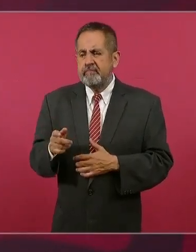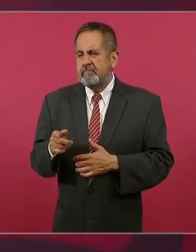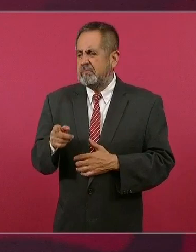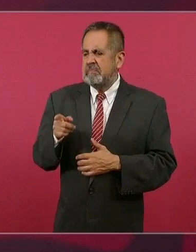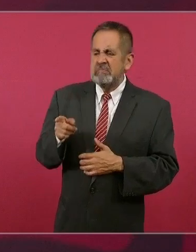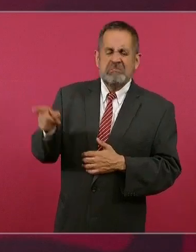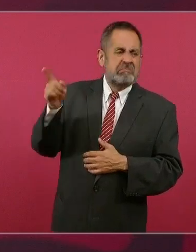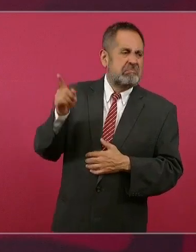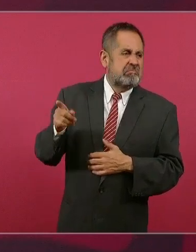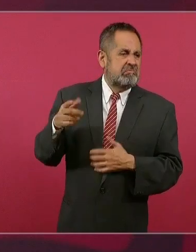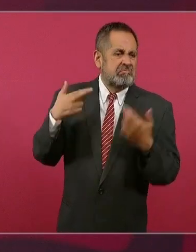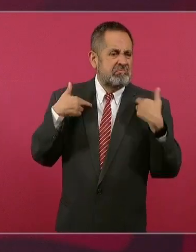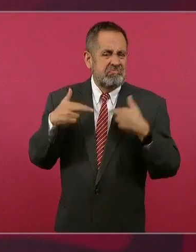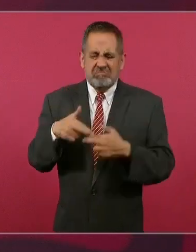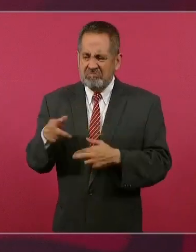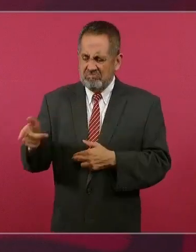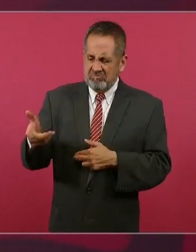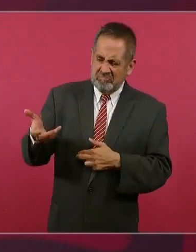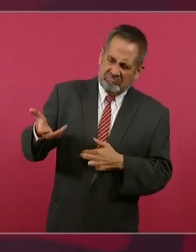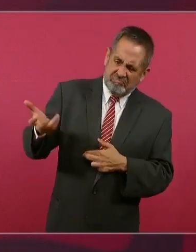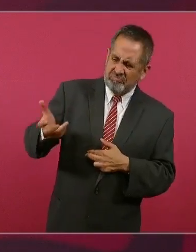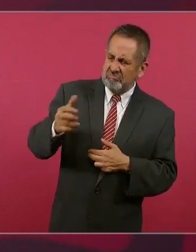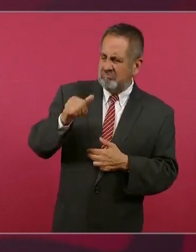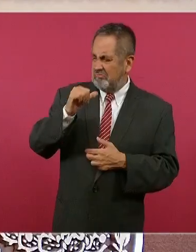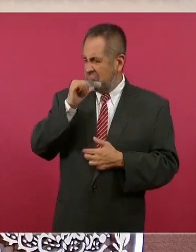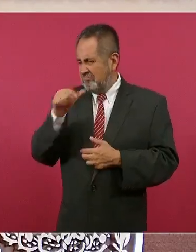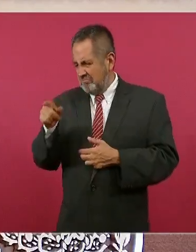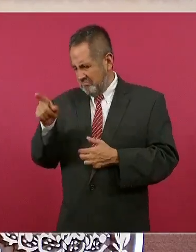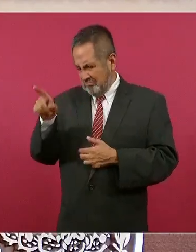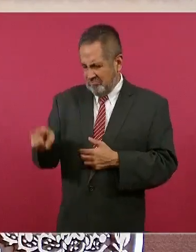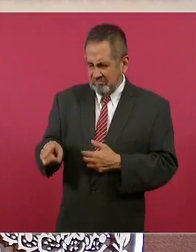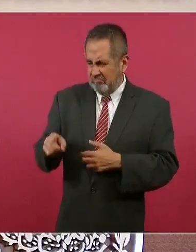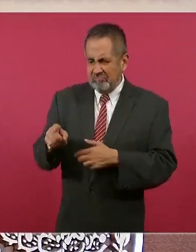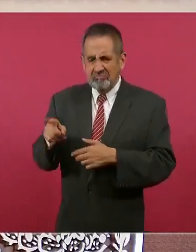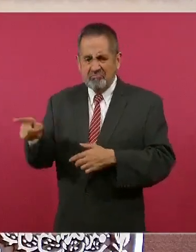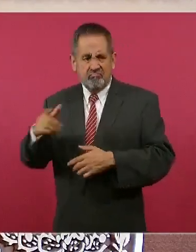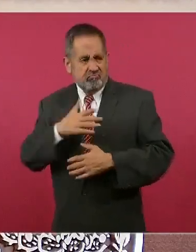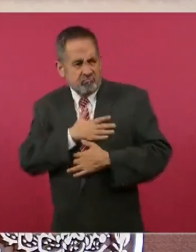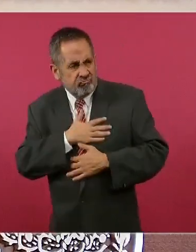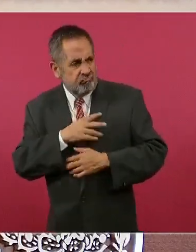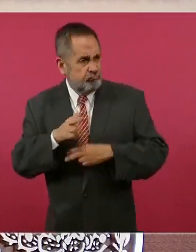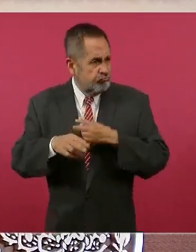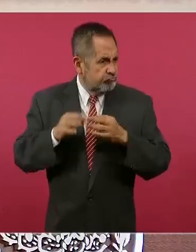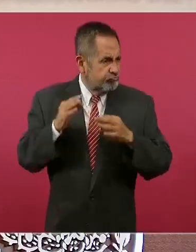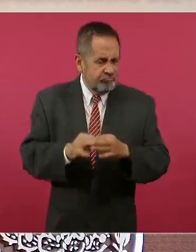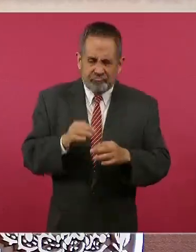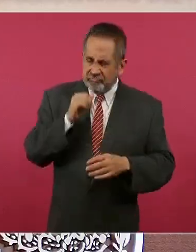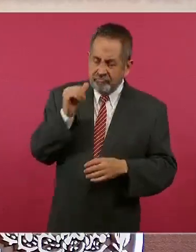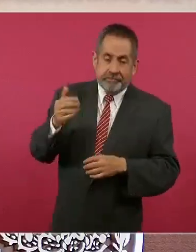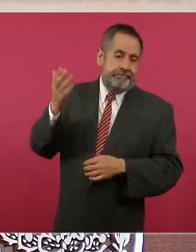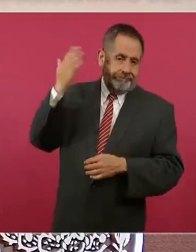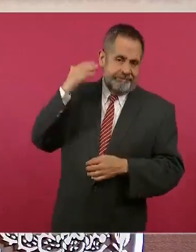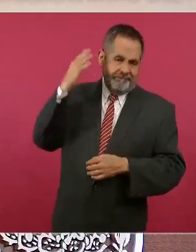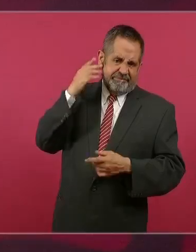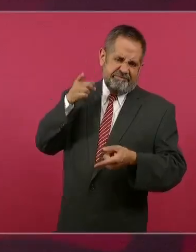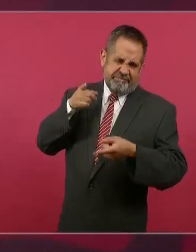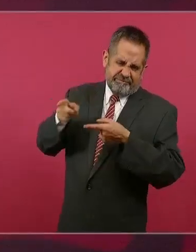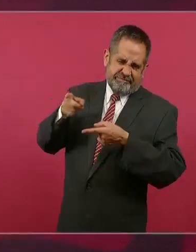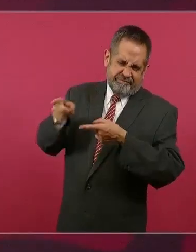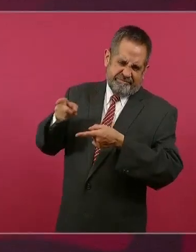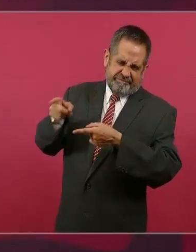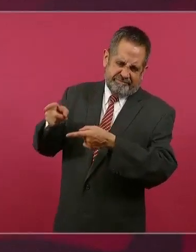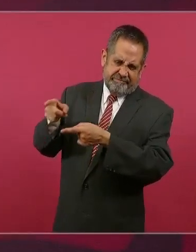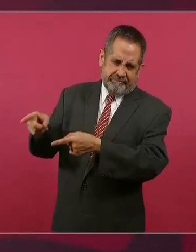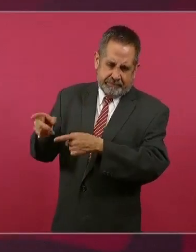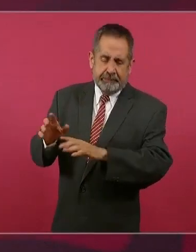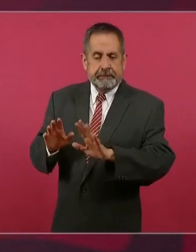aparecer como que los maestros y las maestras no realmente no estaban comprometidos con su trabajo. Y desde que llegamos nosotros,